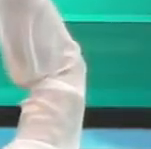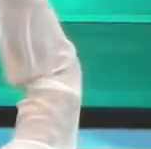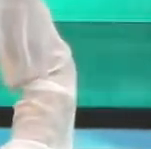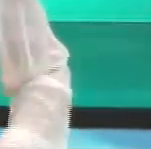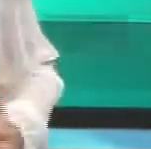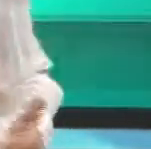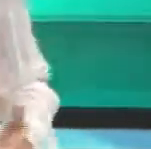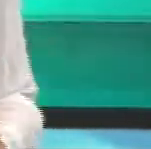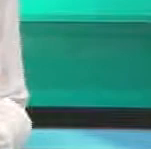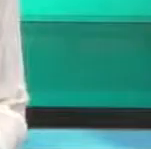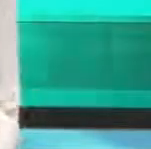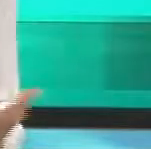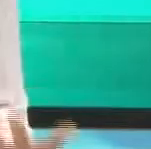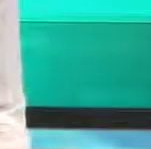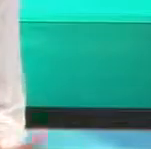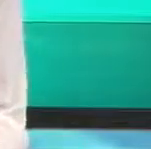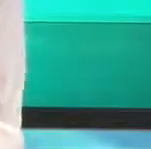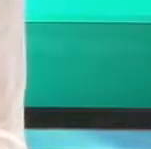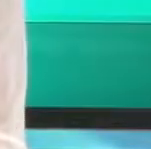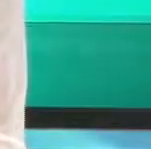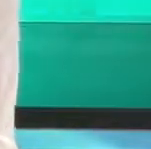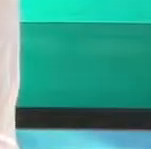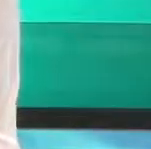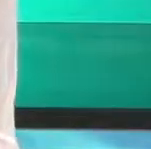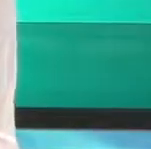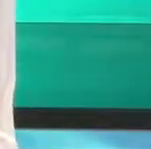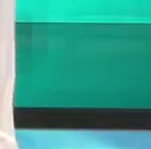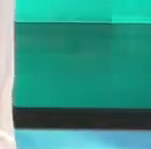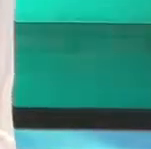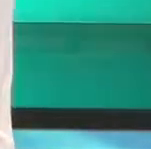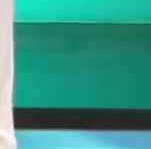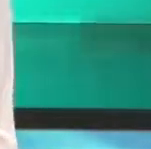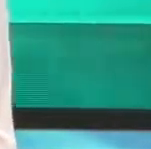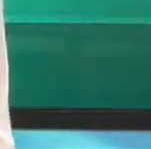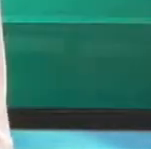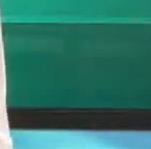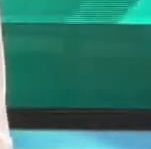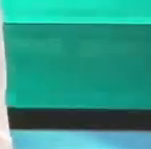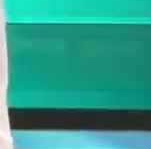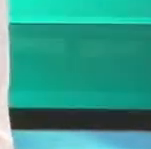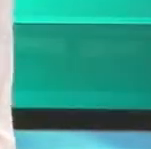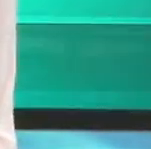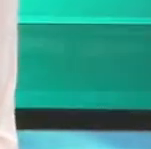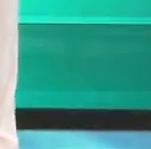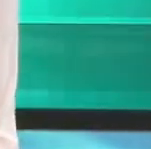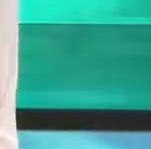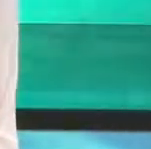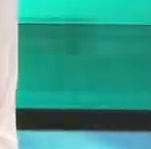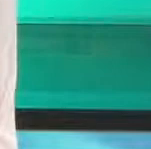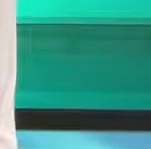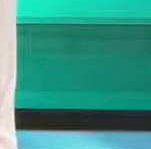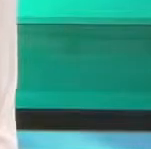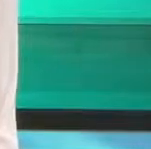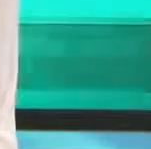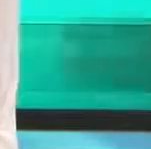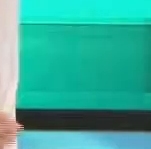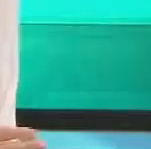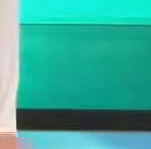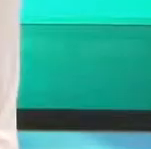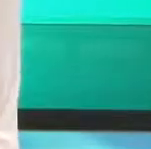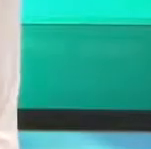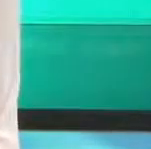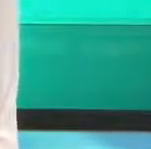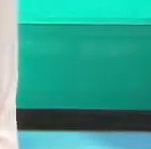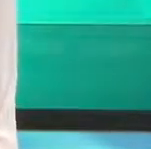para responder a inquietudes principales de la población, ¿no? Como son la lucha contra la delincuencia o también la seguridad vial con los